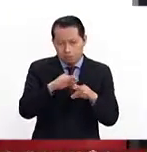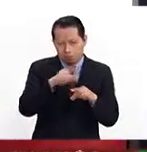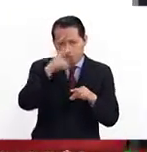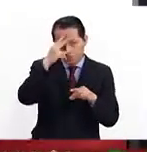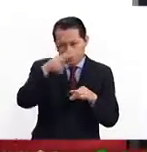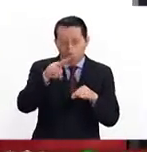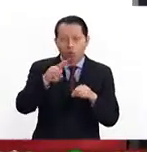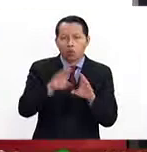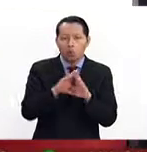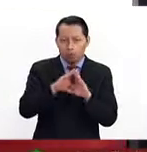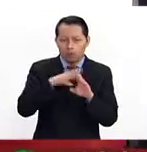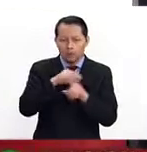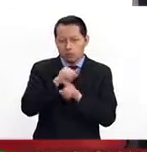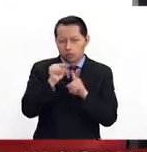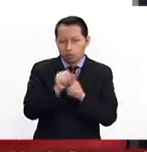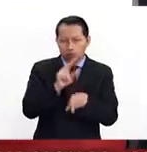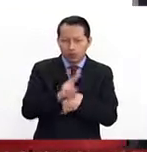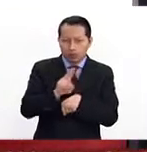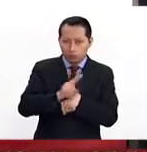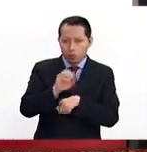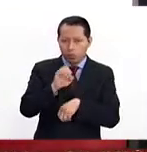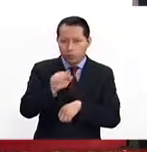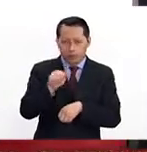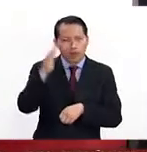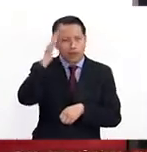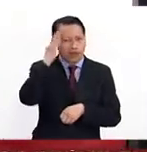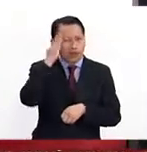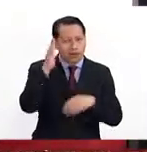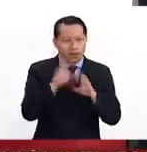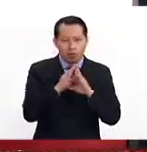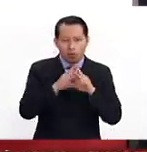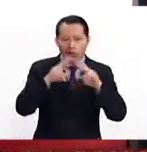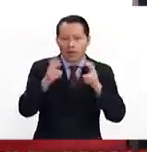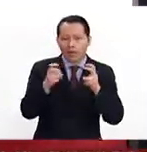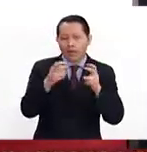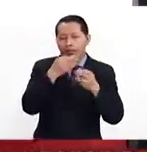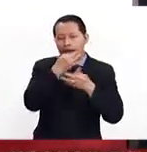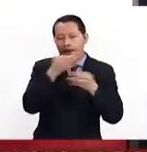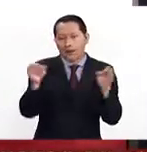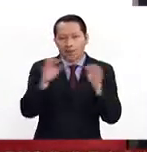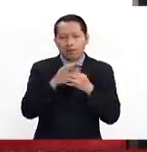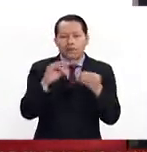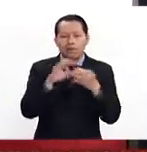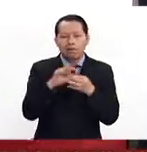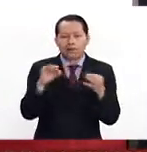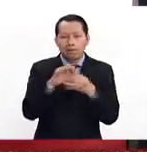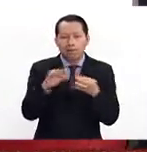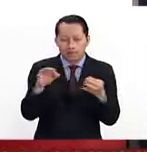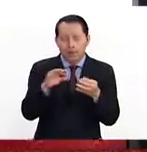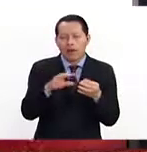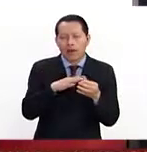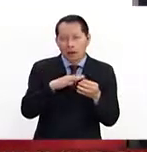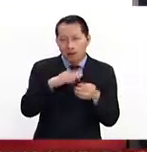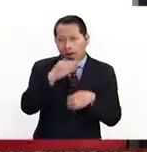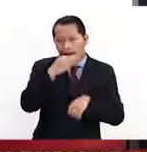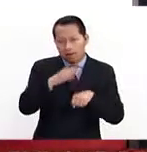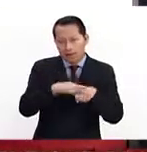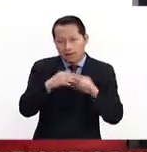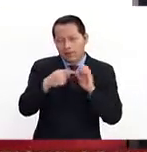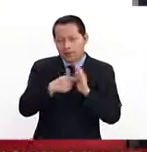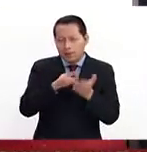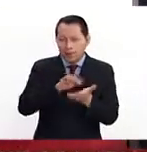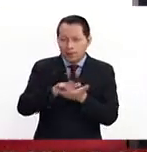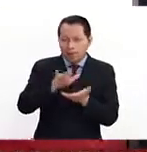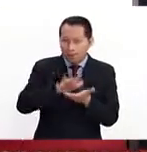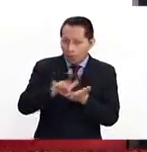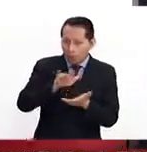respecto a la situación de Venezuela en la OEA. Fue un líder en este tema de la declaración, ha dado manifestaciones de